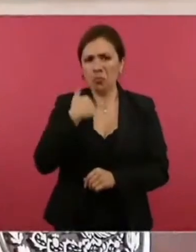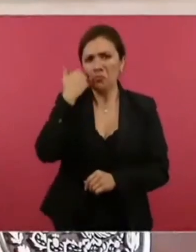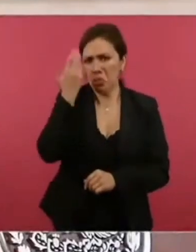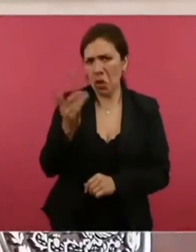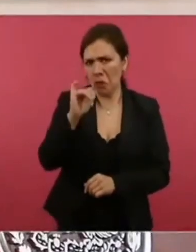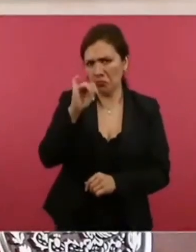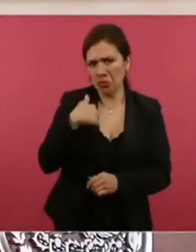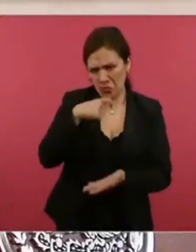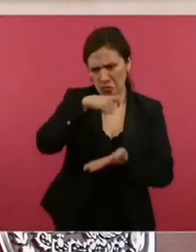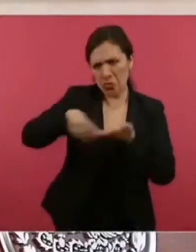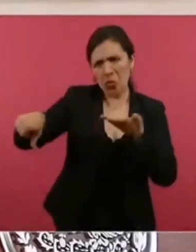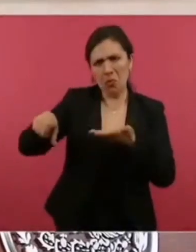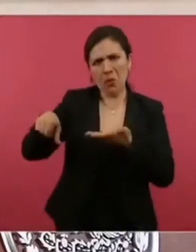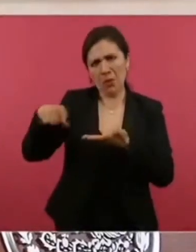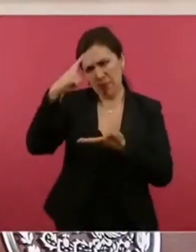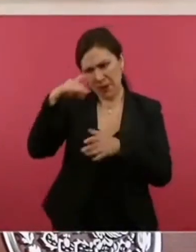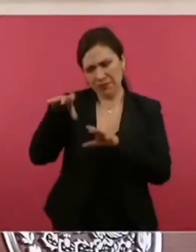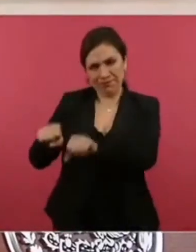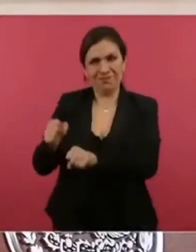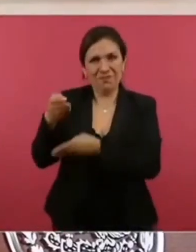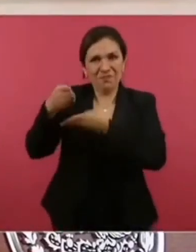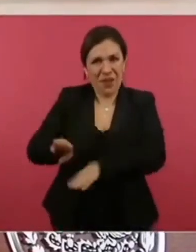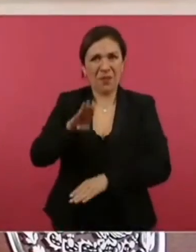nosotros interés en hacerlo,